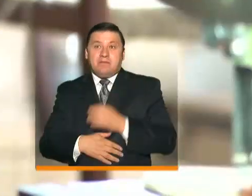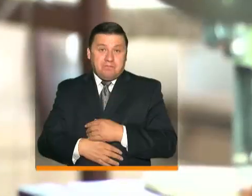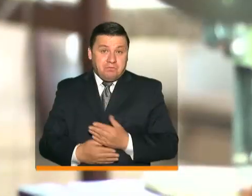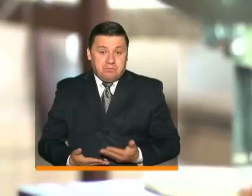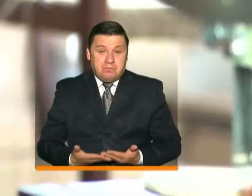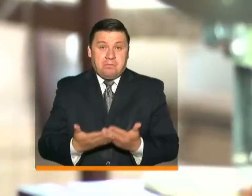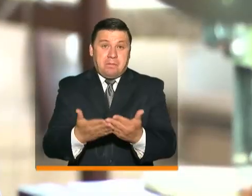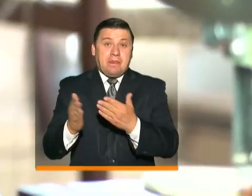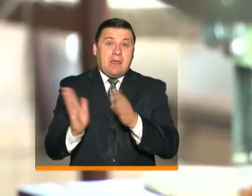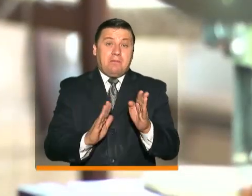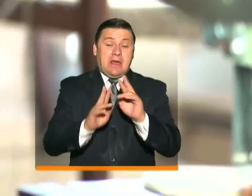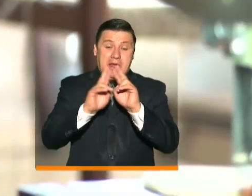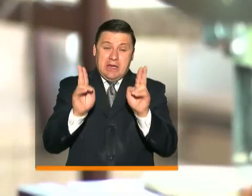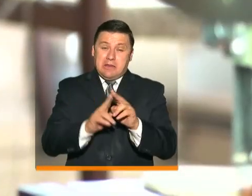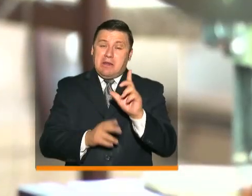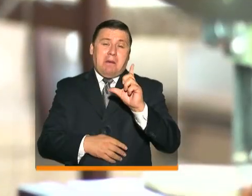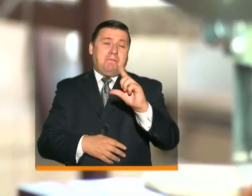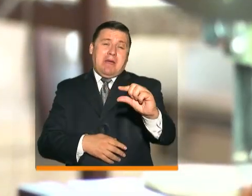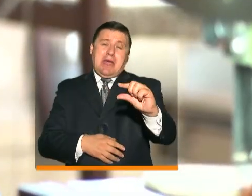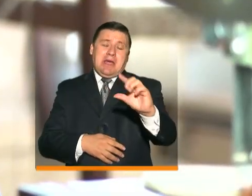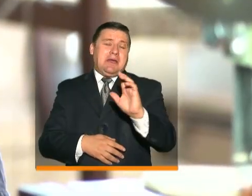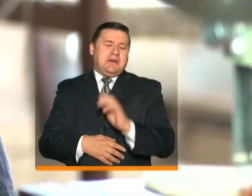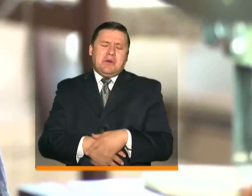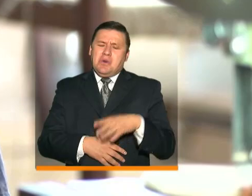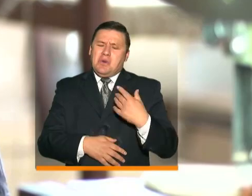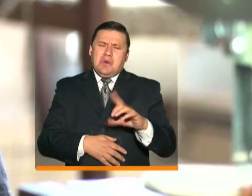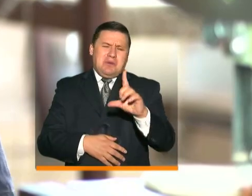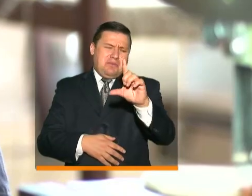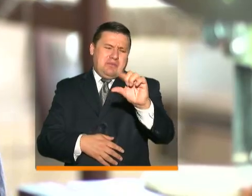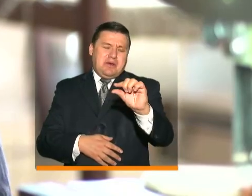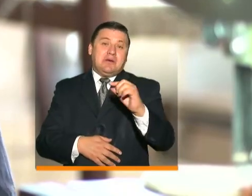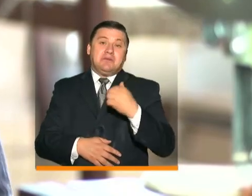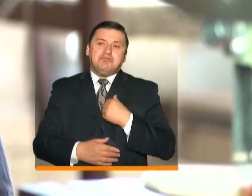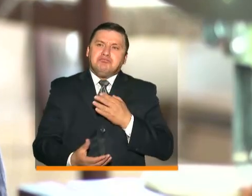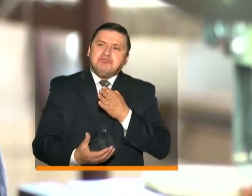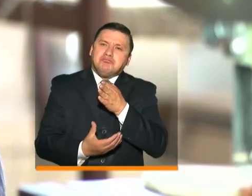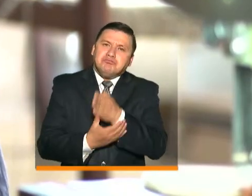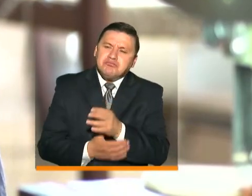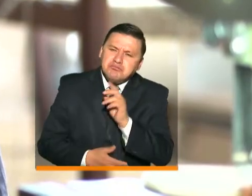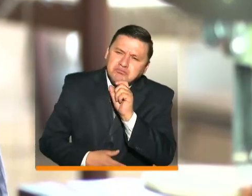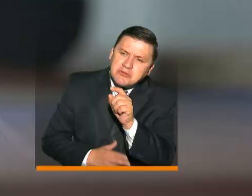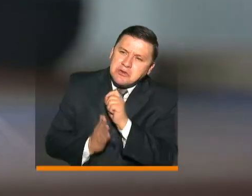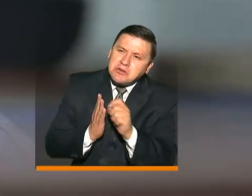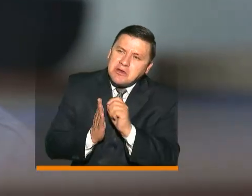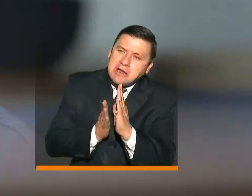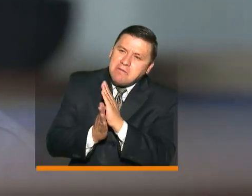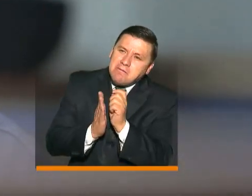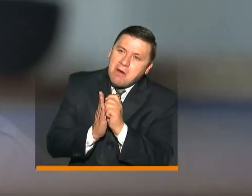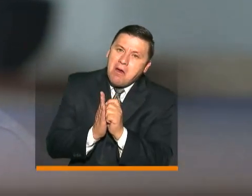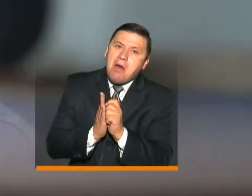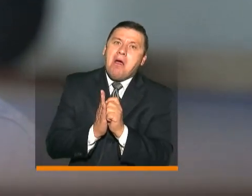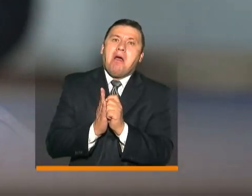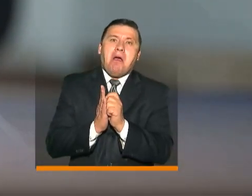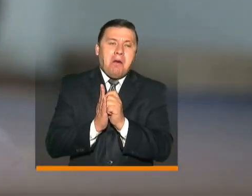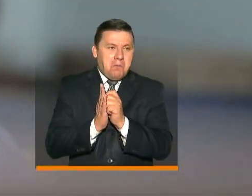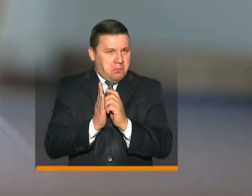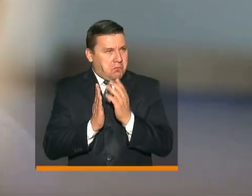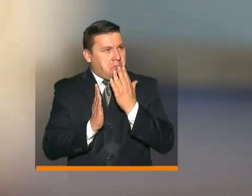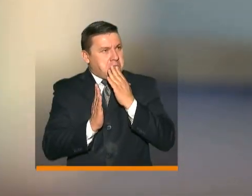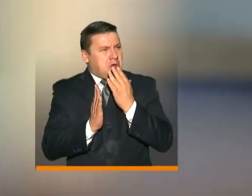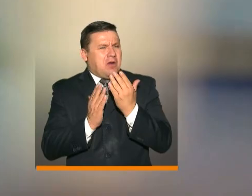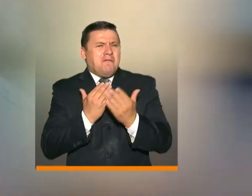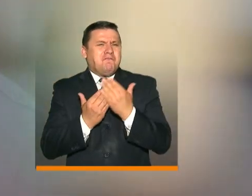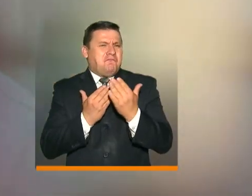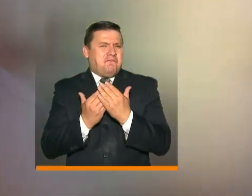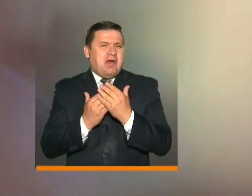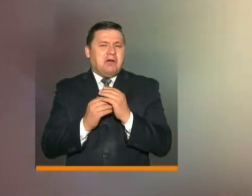ofreciendo un plan de internet muy económico, supremamente económico. Me acerqué, averigüé, tomé la información y el trámite fue supremamente sencillo.